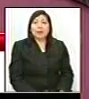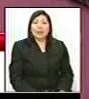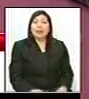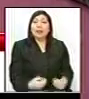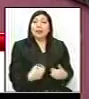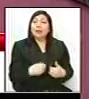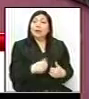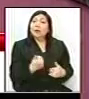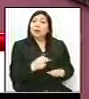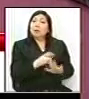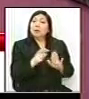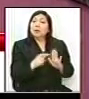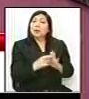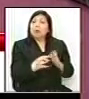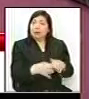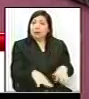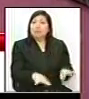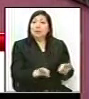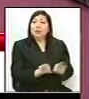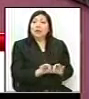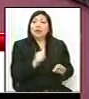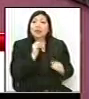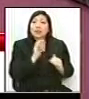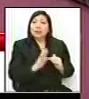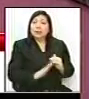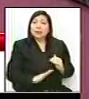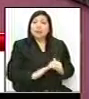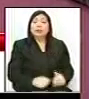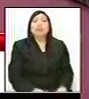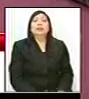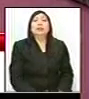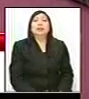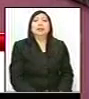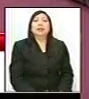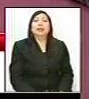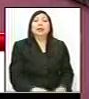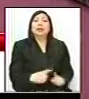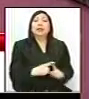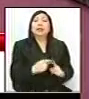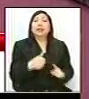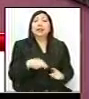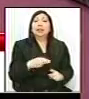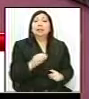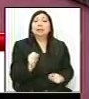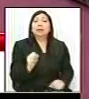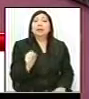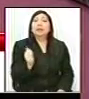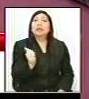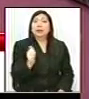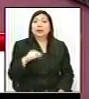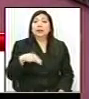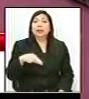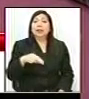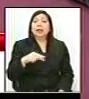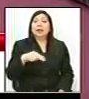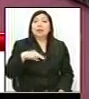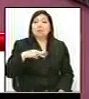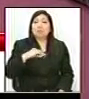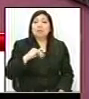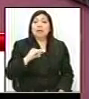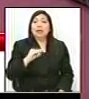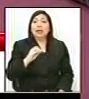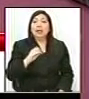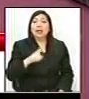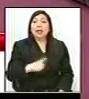Tenemos otro proyecto importante, que es el asfaltado de la carretera Tambo-San Miguel. Es un aproximadamente